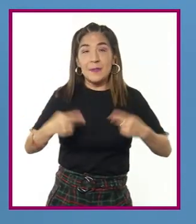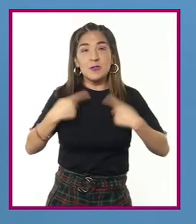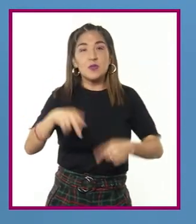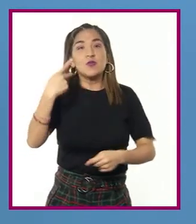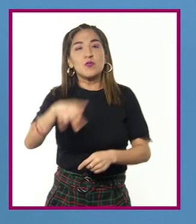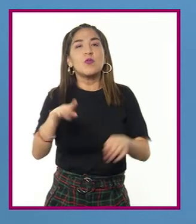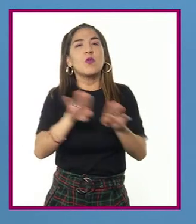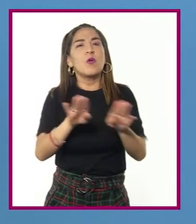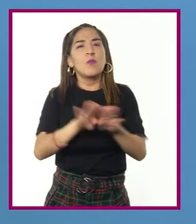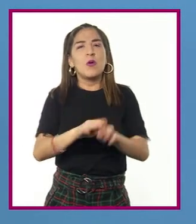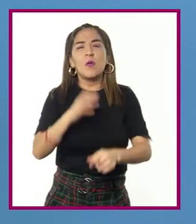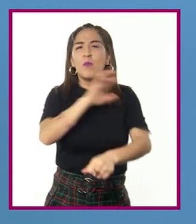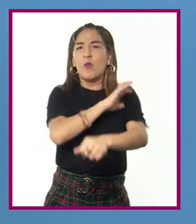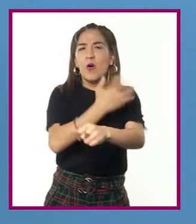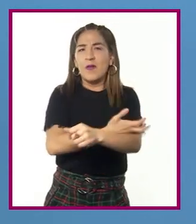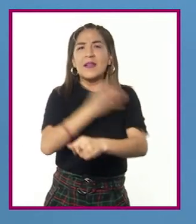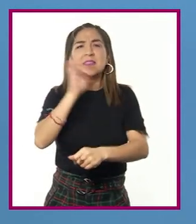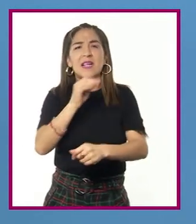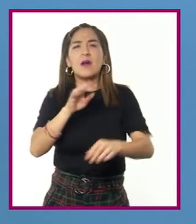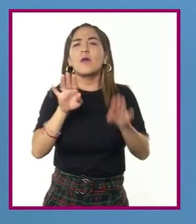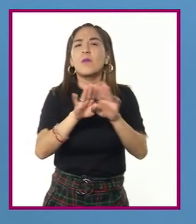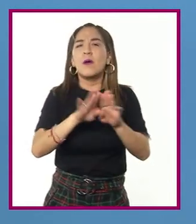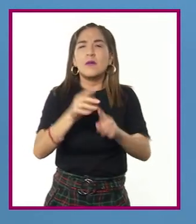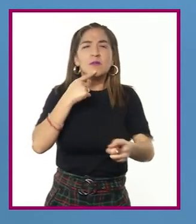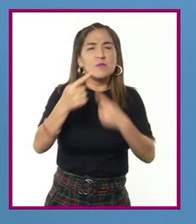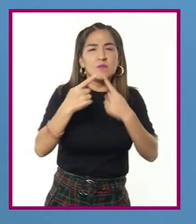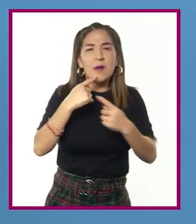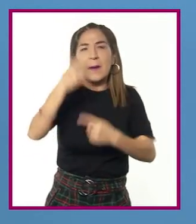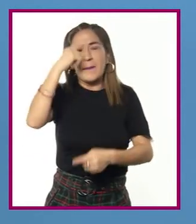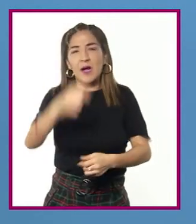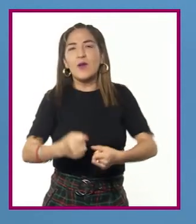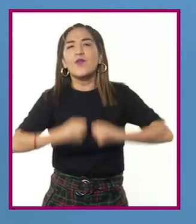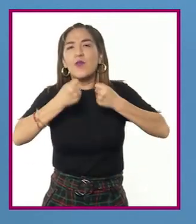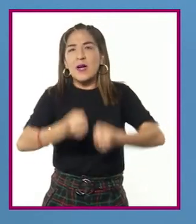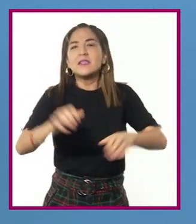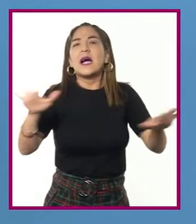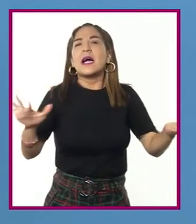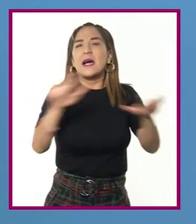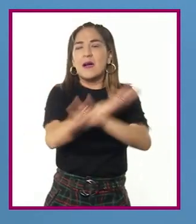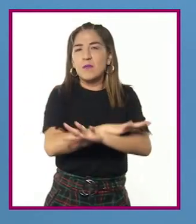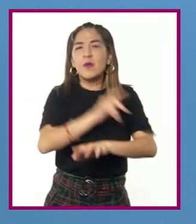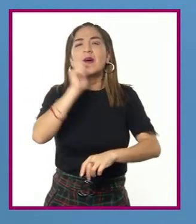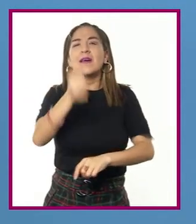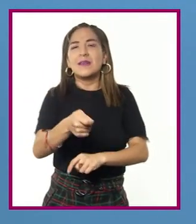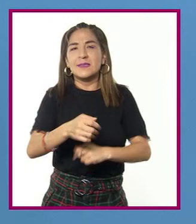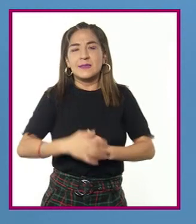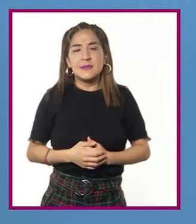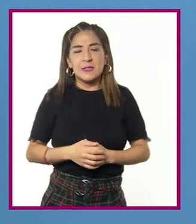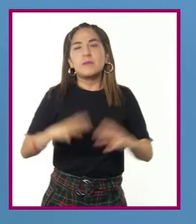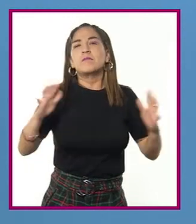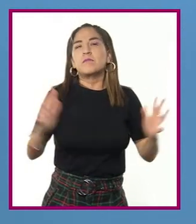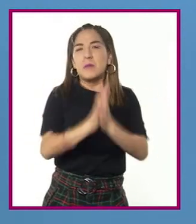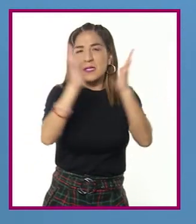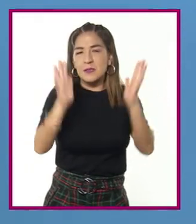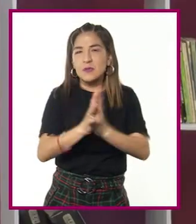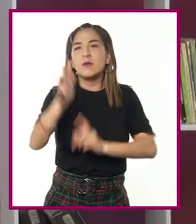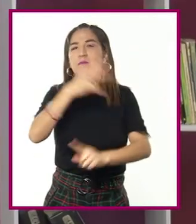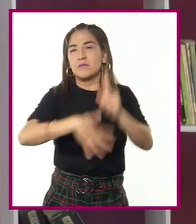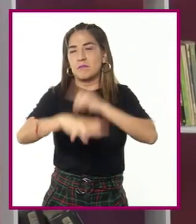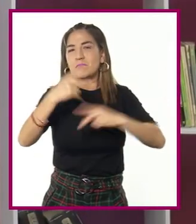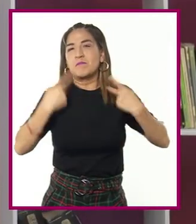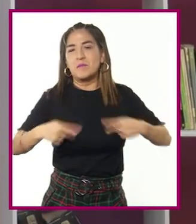una transformación progresiva que, como fuerza política, posee su centro la participación